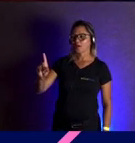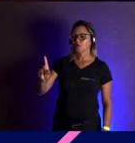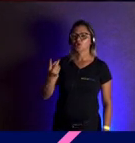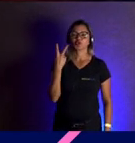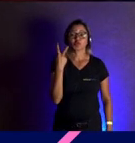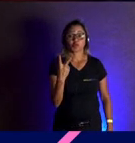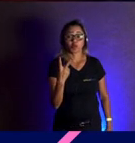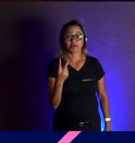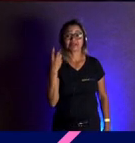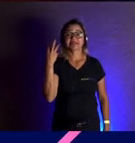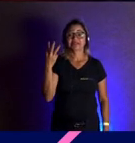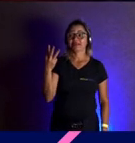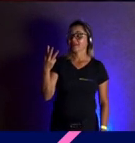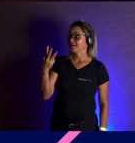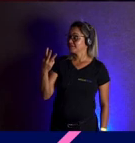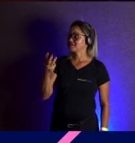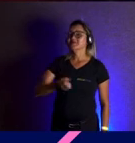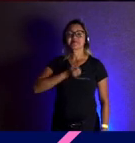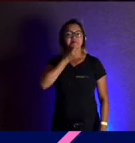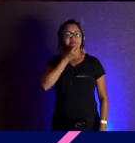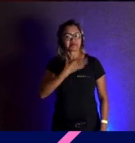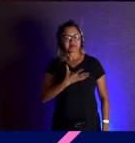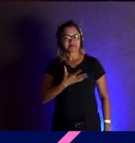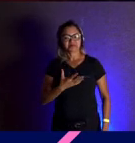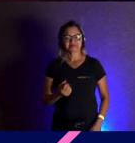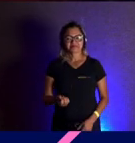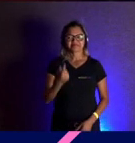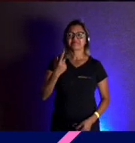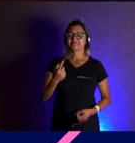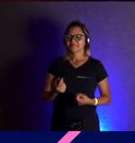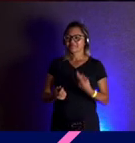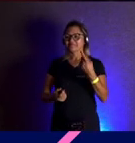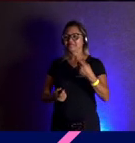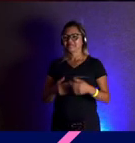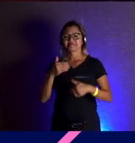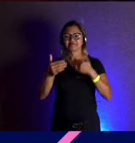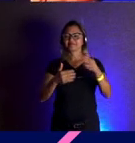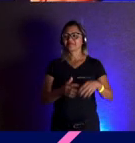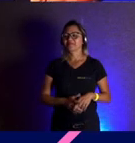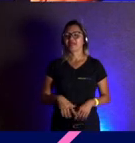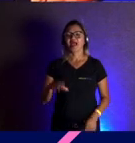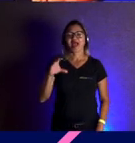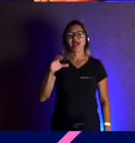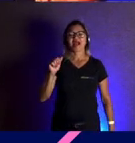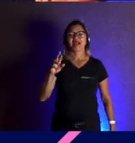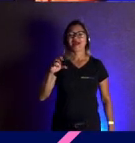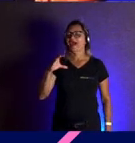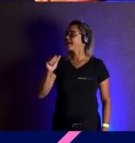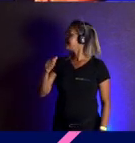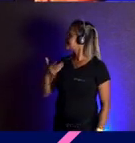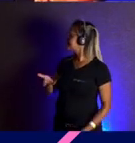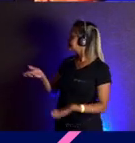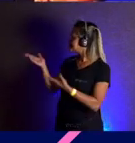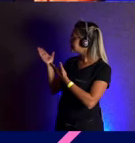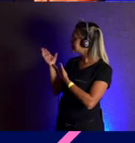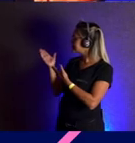Bien, tres. Yes. Va creciendo, va creciendo. Bueno, esta es Caracas y esta es Caracas en el